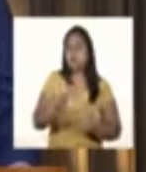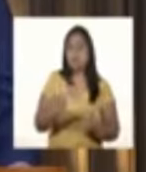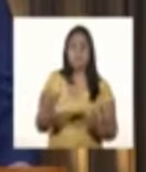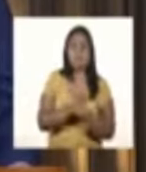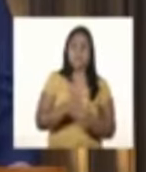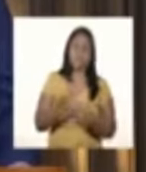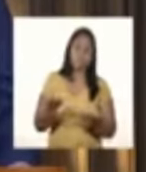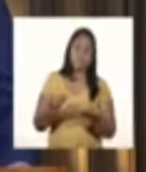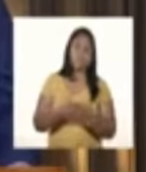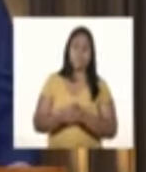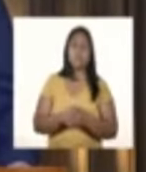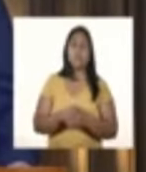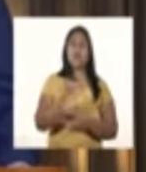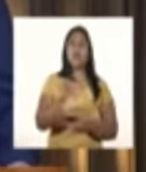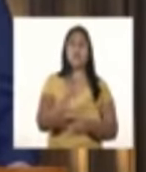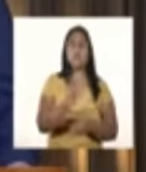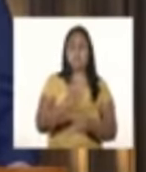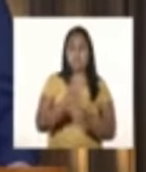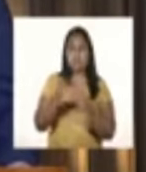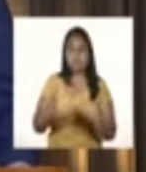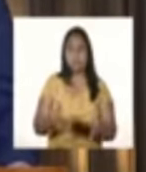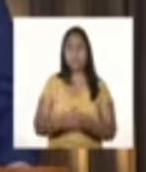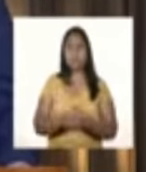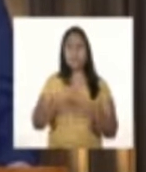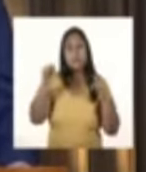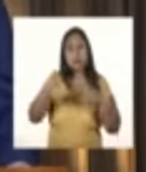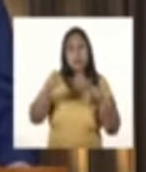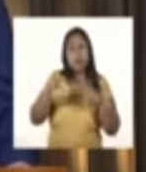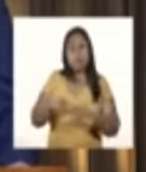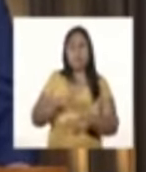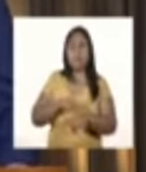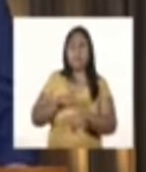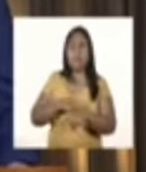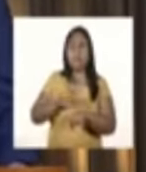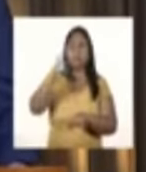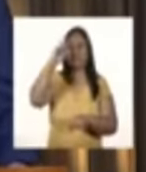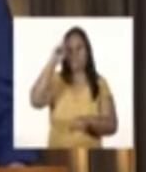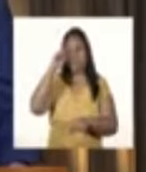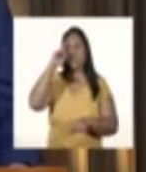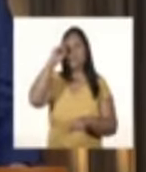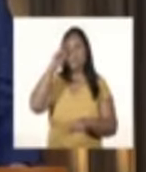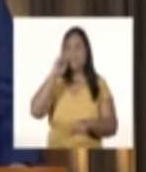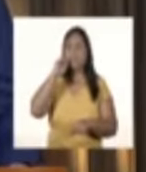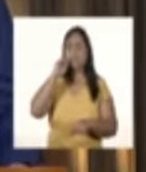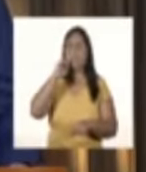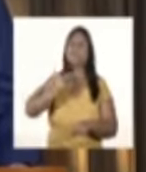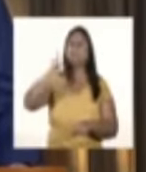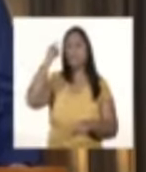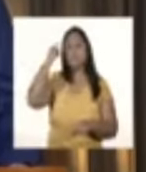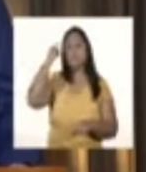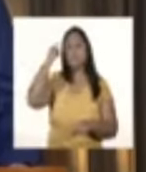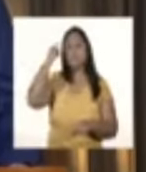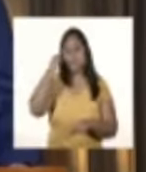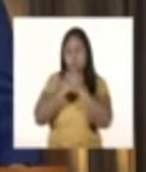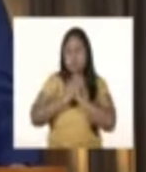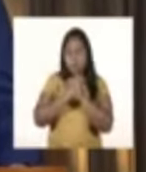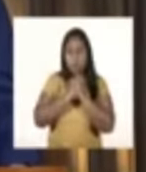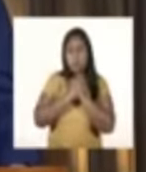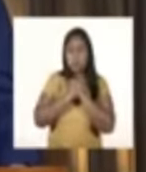requerido. Estimados amigos, hoy es tiempo de reflexionar, de pensar, de